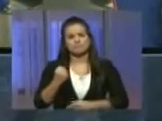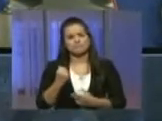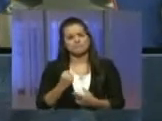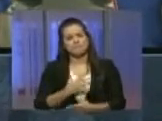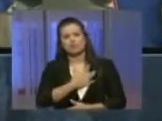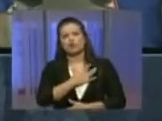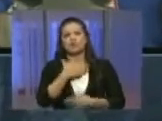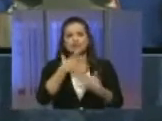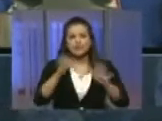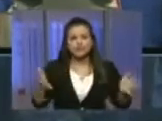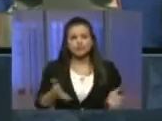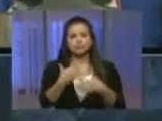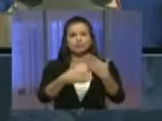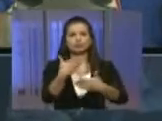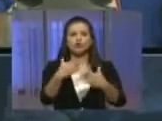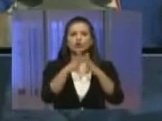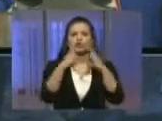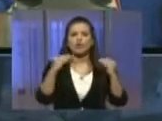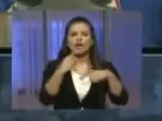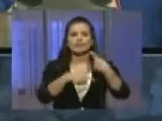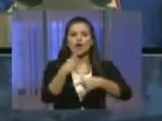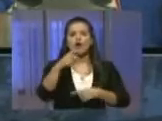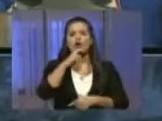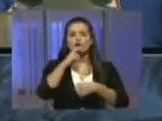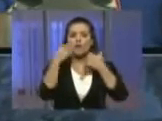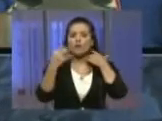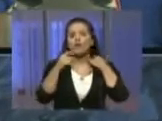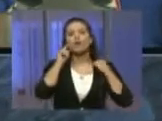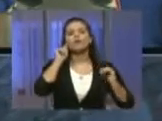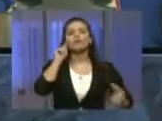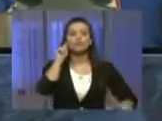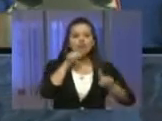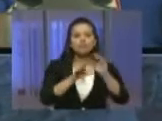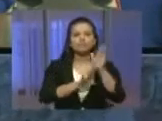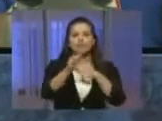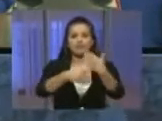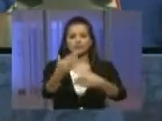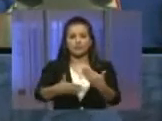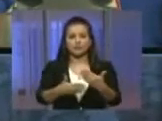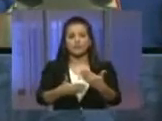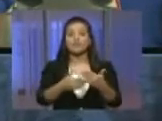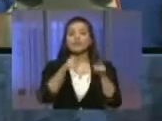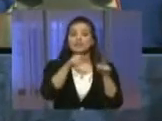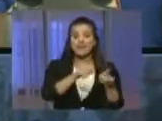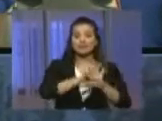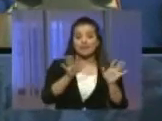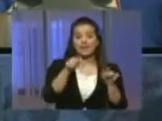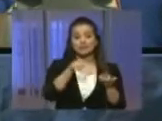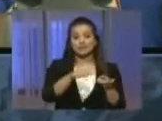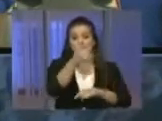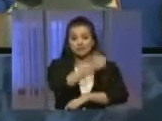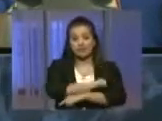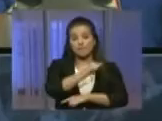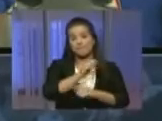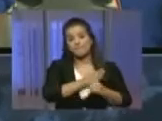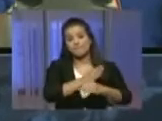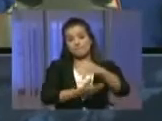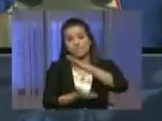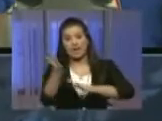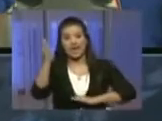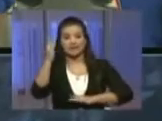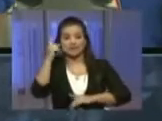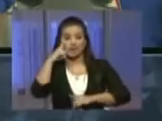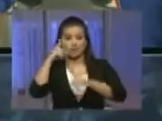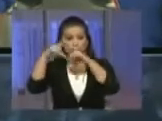el de la generación de oro para seguir avanzando de Rio de Janeiro a Tokio y seguir avanzando en demostrar que